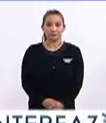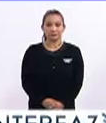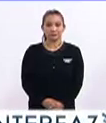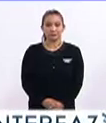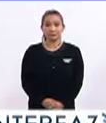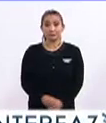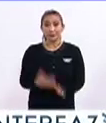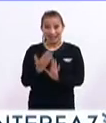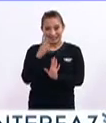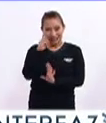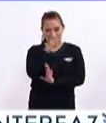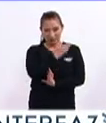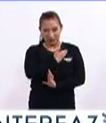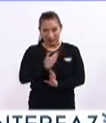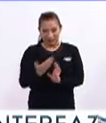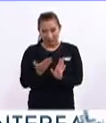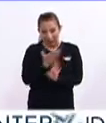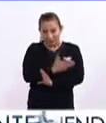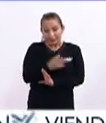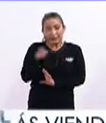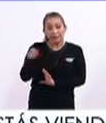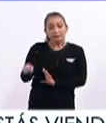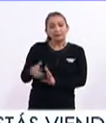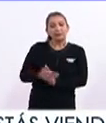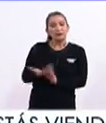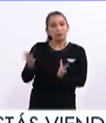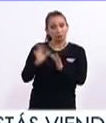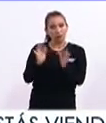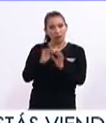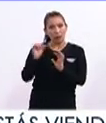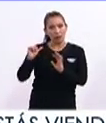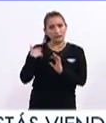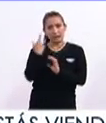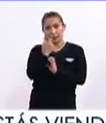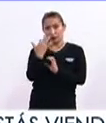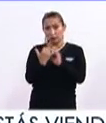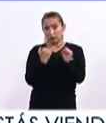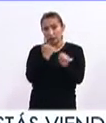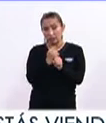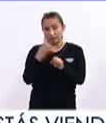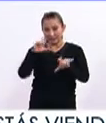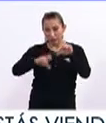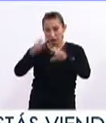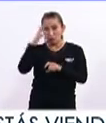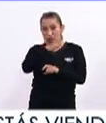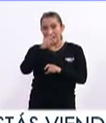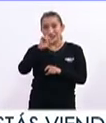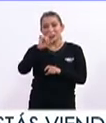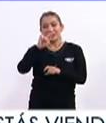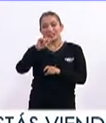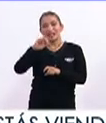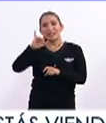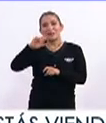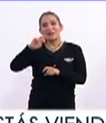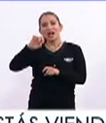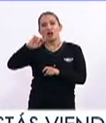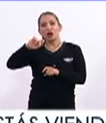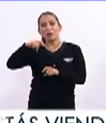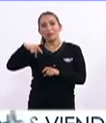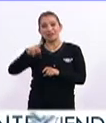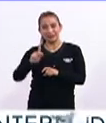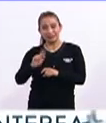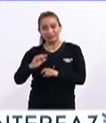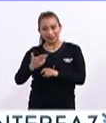Y antes de ver lo que dijo el presidente Andrés Manuel López Obrador esta mañana, les comento que hace 150 años el químico ruso Dmitri Ivanovich